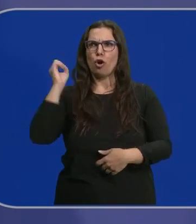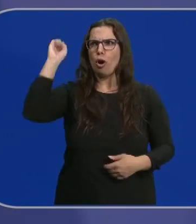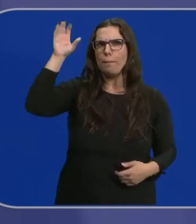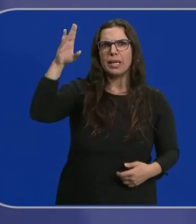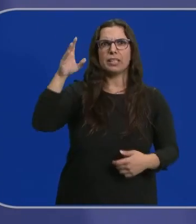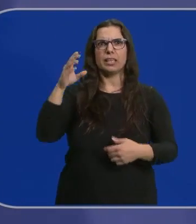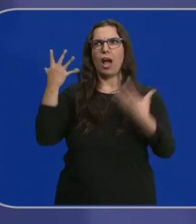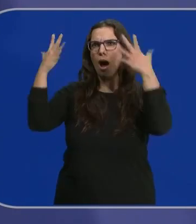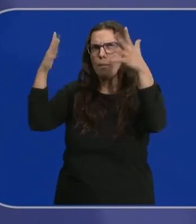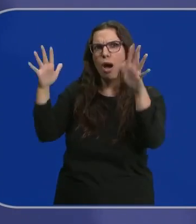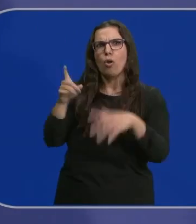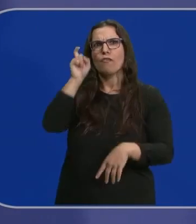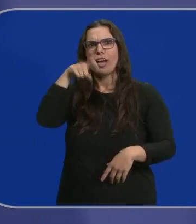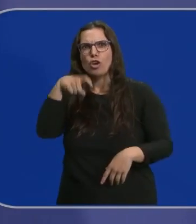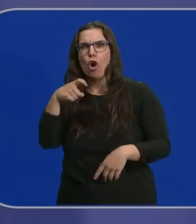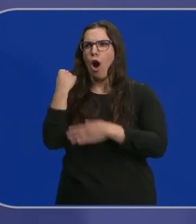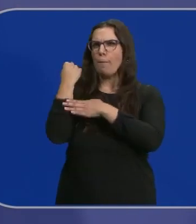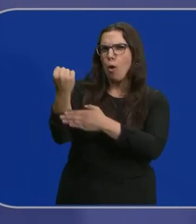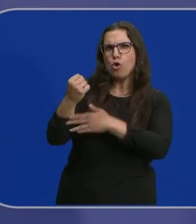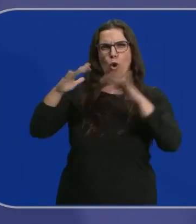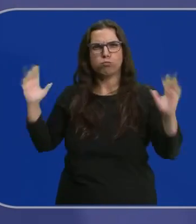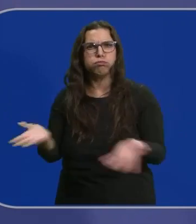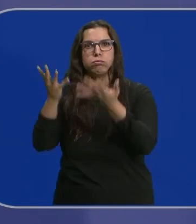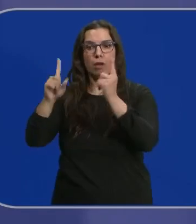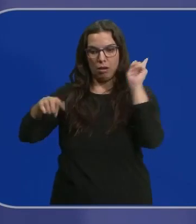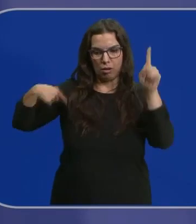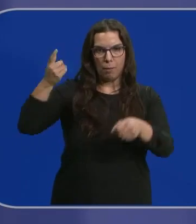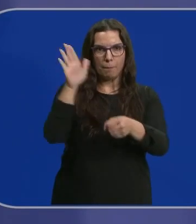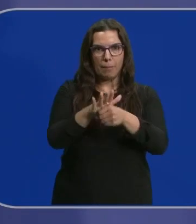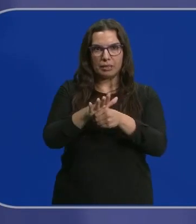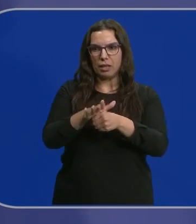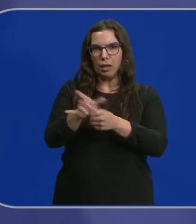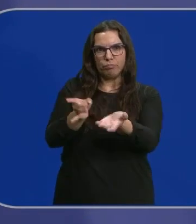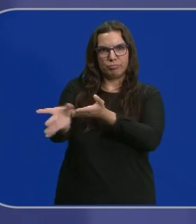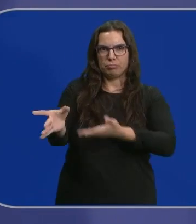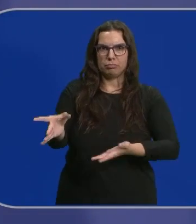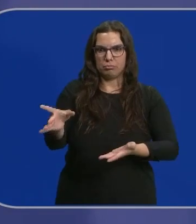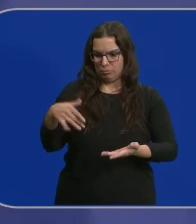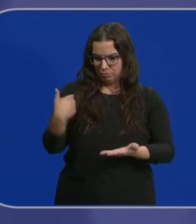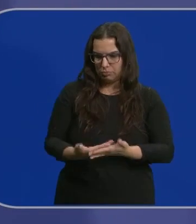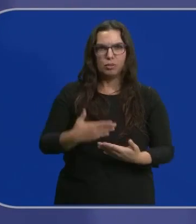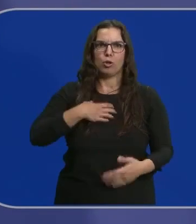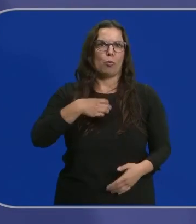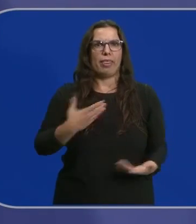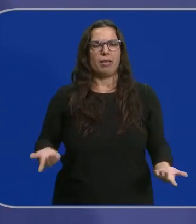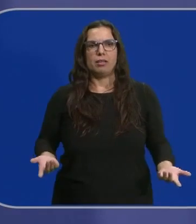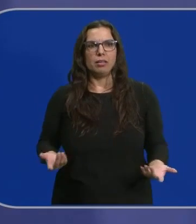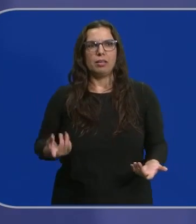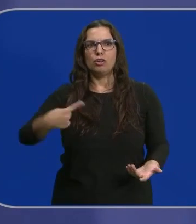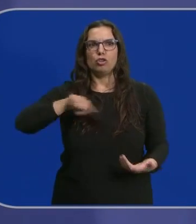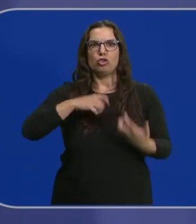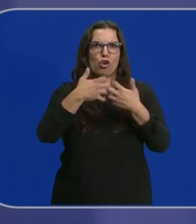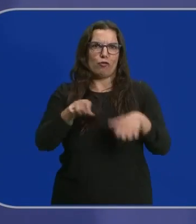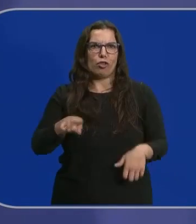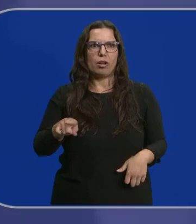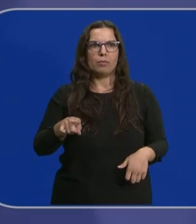presidente Feijóo, aplaudiéndole, dándole nuestro apoyo, y el martes tirándole por un puente. Nosotros no somos un partido que funciona